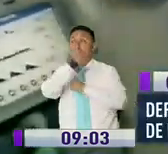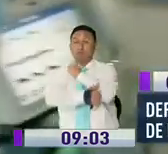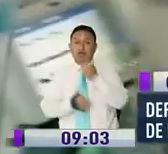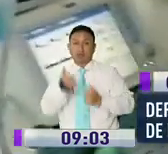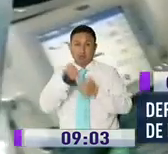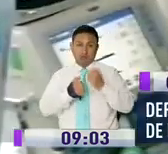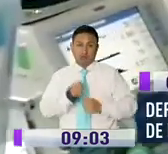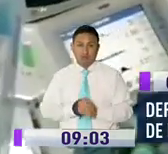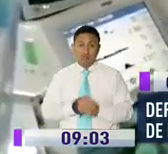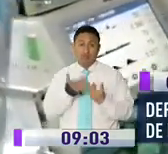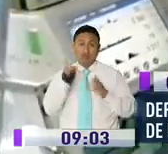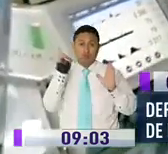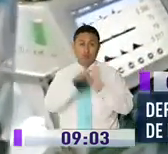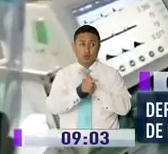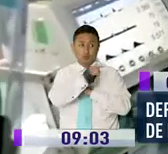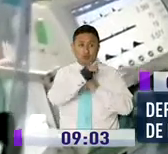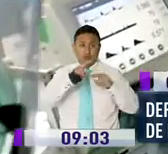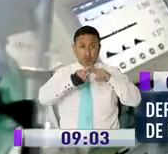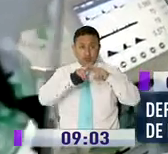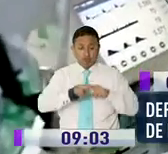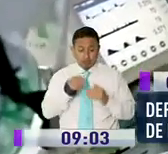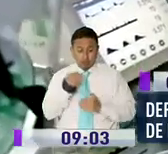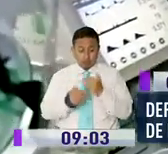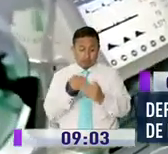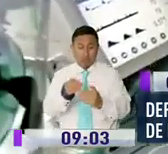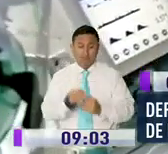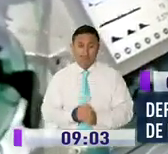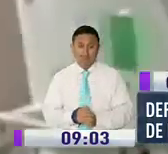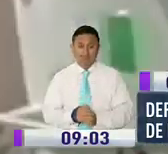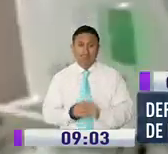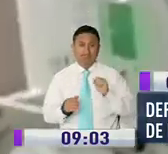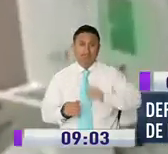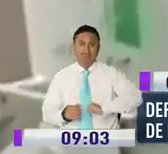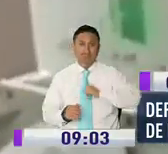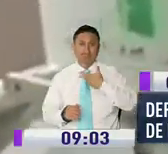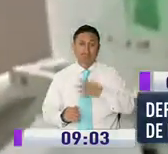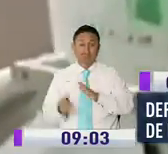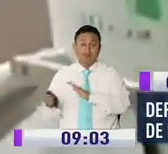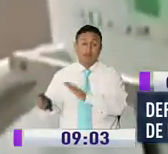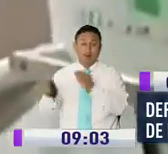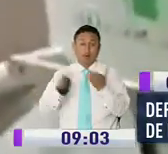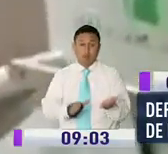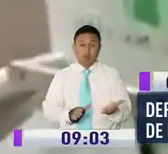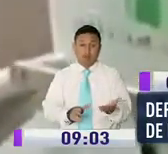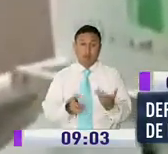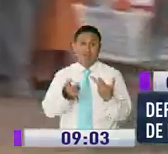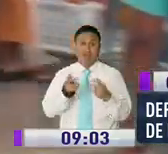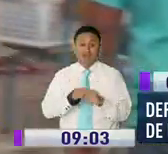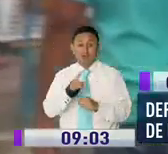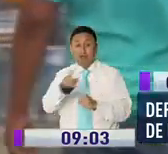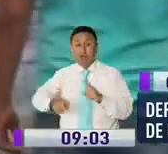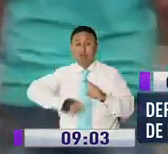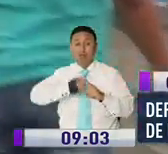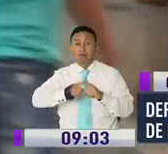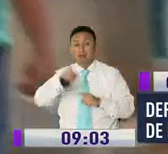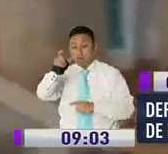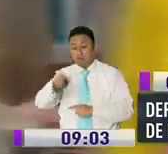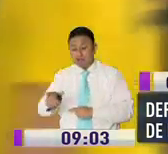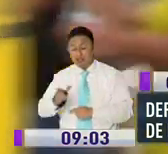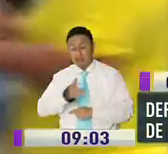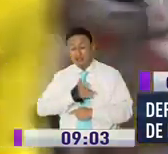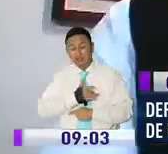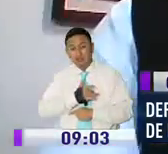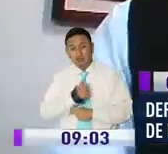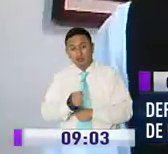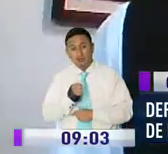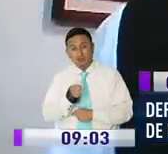Las denuncias tienen seguimiento de la institución, nos afirma. Además de la pérdida física de un ser querido, indica que hay que sumarle el drama humano de los que se